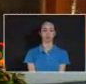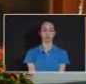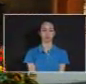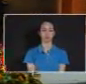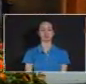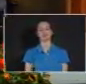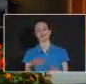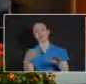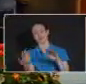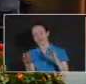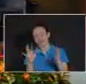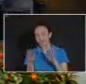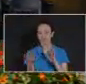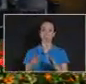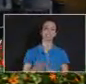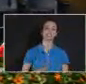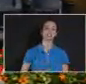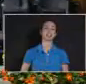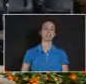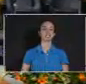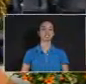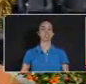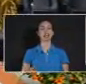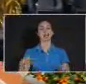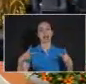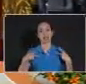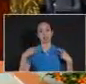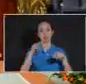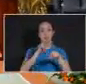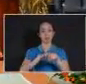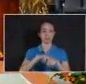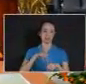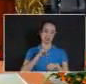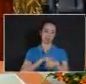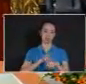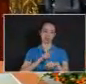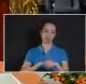Tal vez el árbitro diga que hay reposición de tiempo.